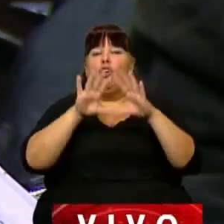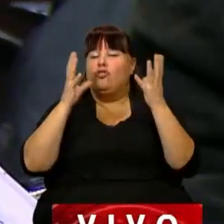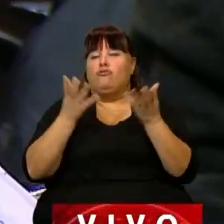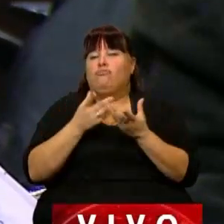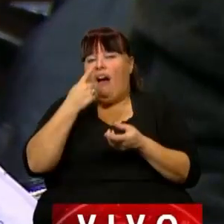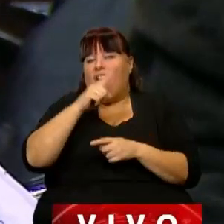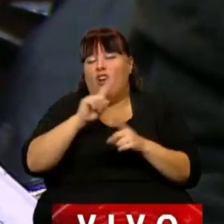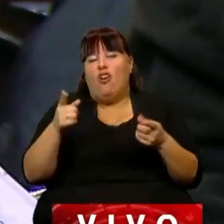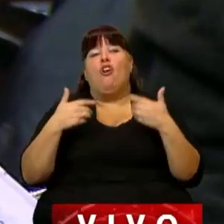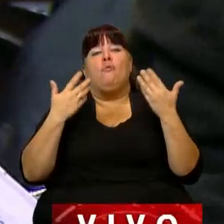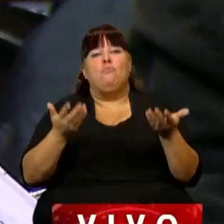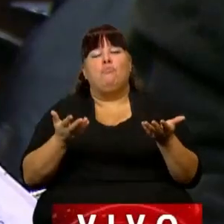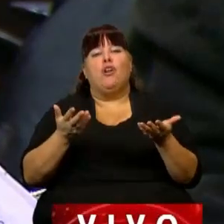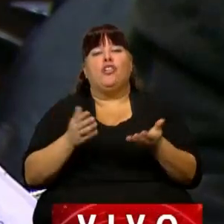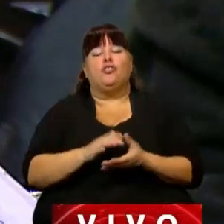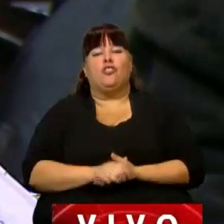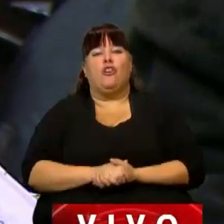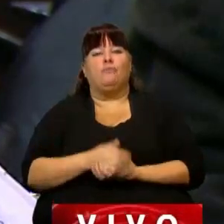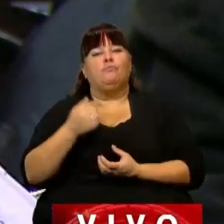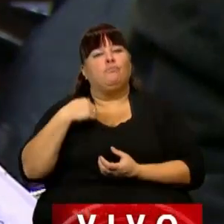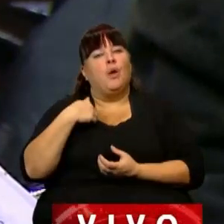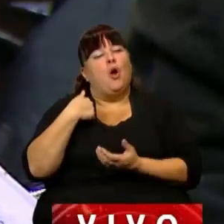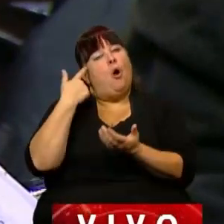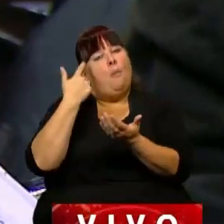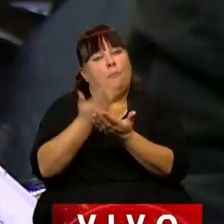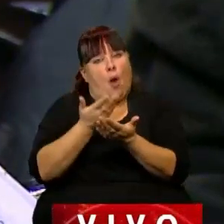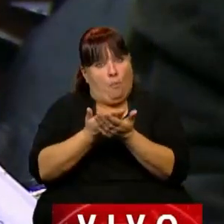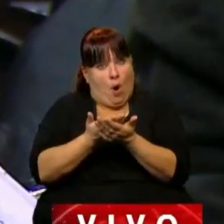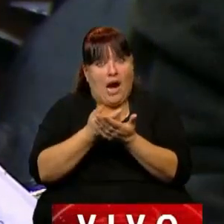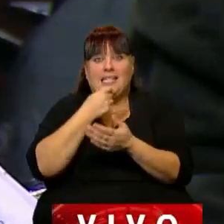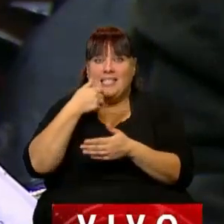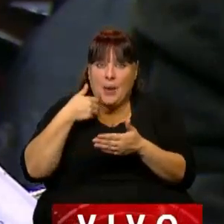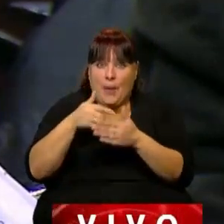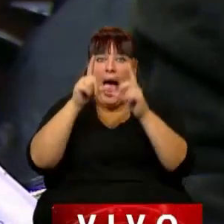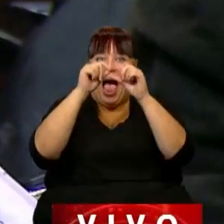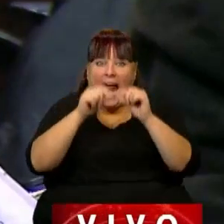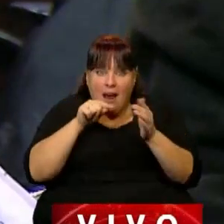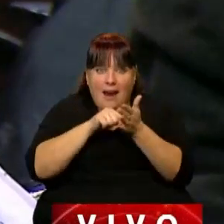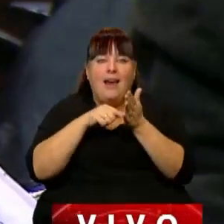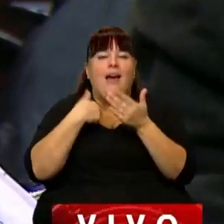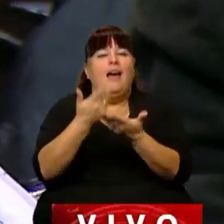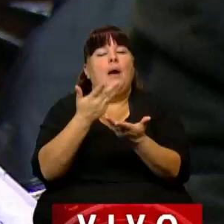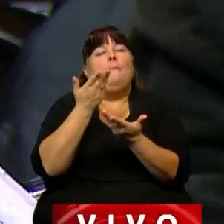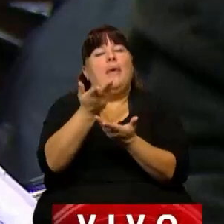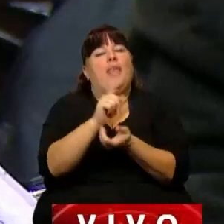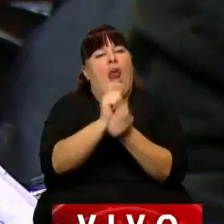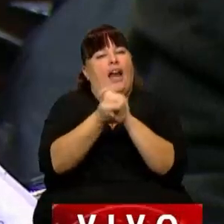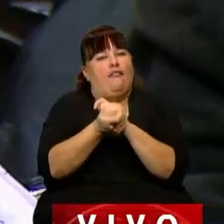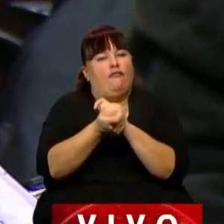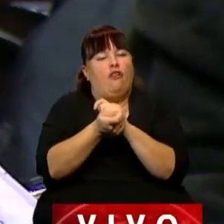no ha pasado, por eso yo voy a proponer cuando se llegue a ese artículo una reforma